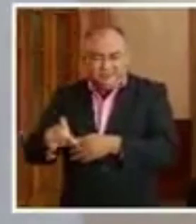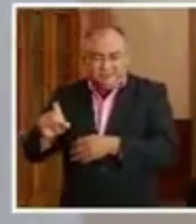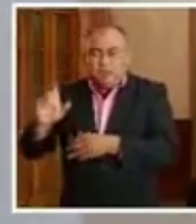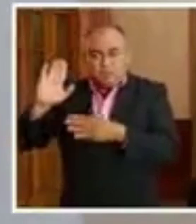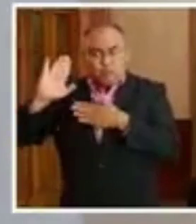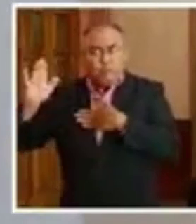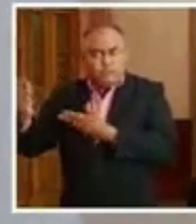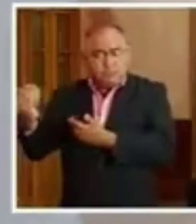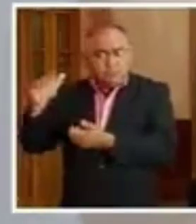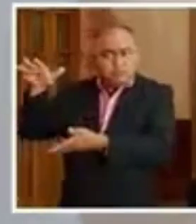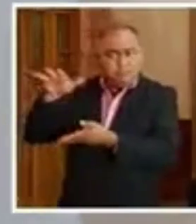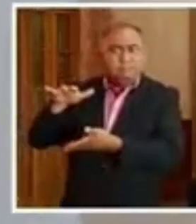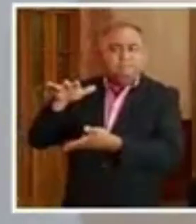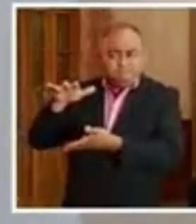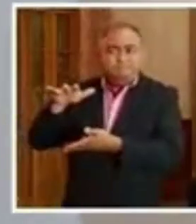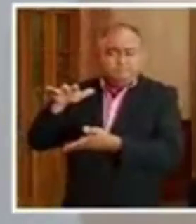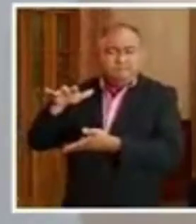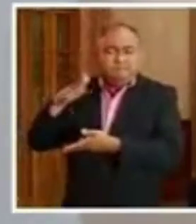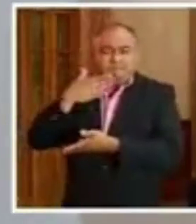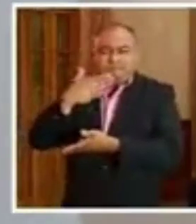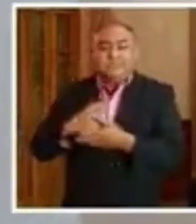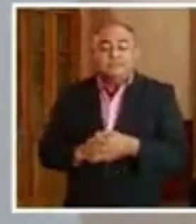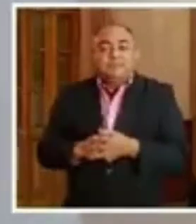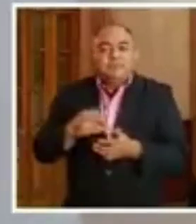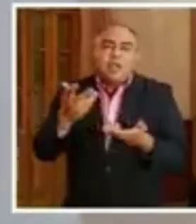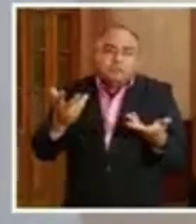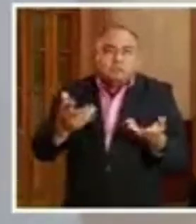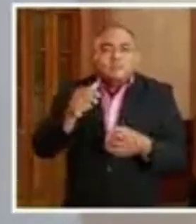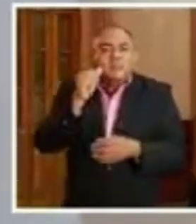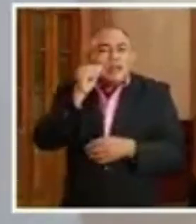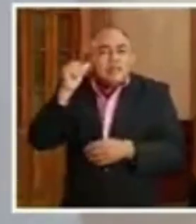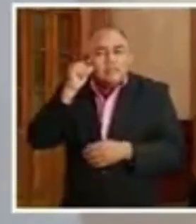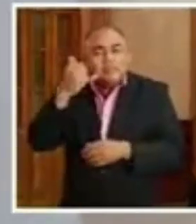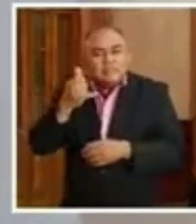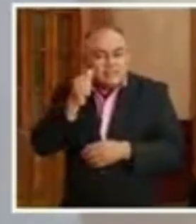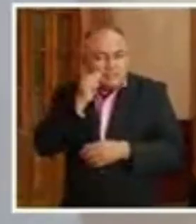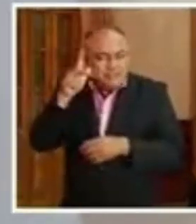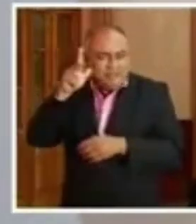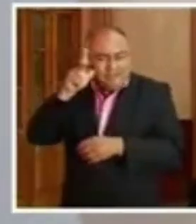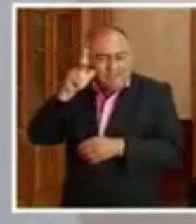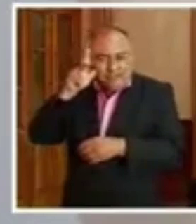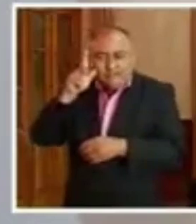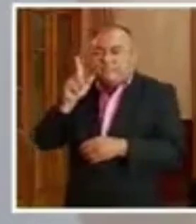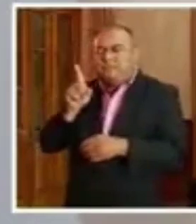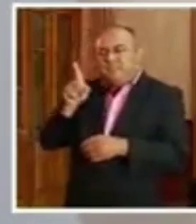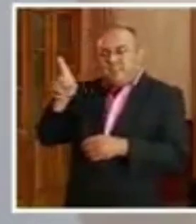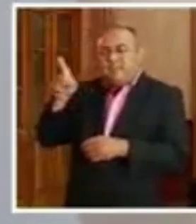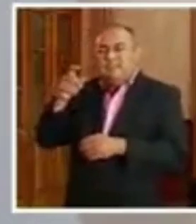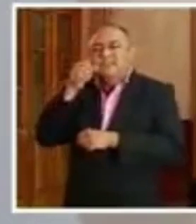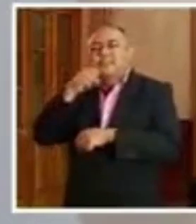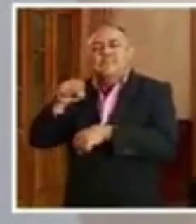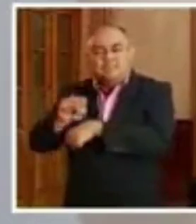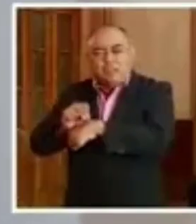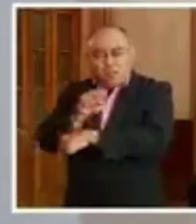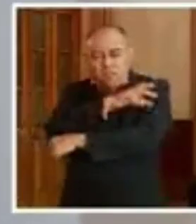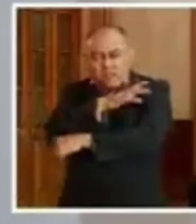ayer y antier estuvimos con el secretario general de Texas, John